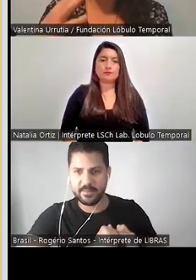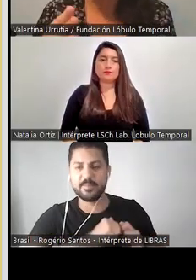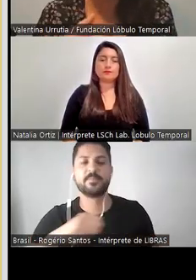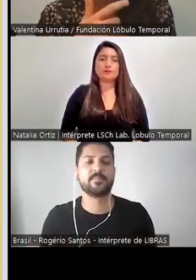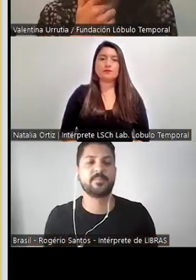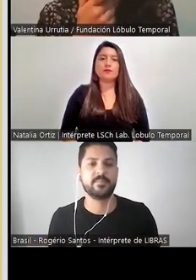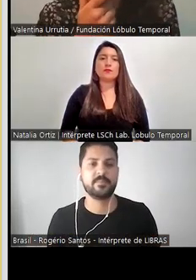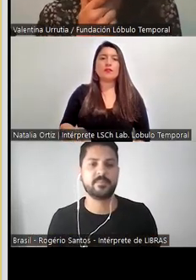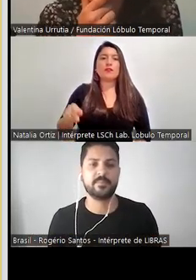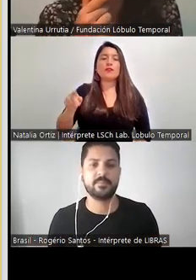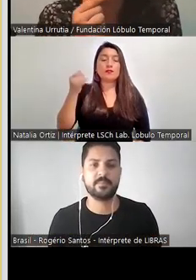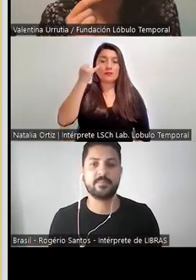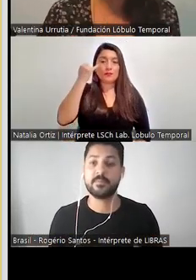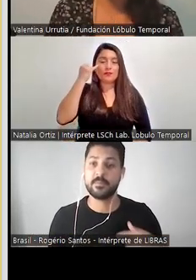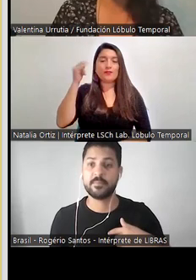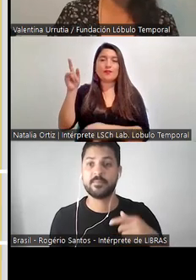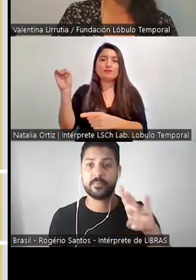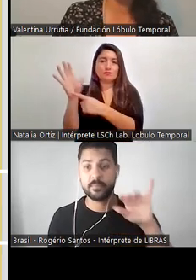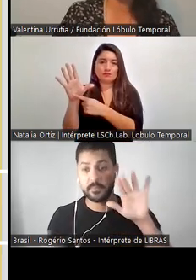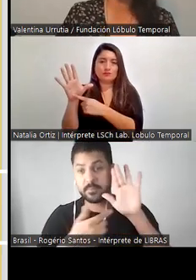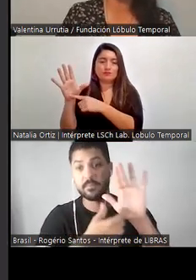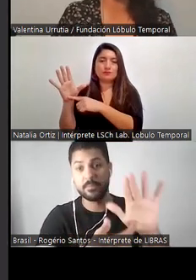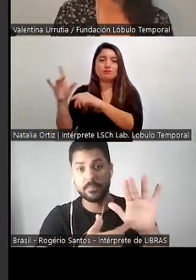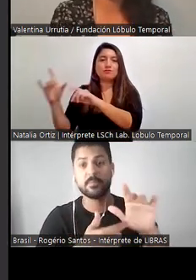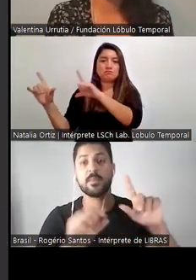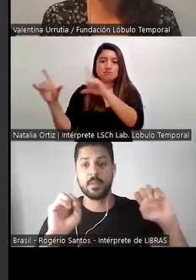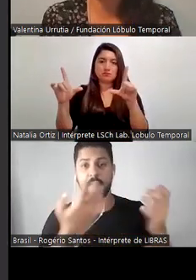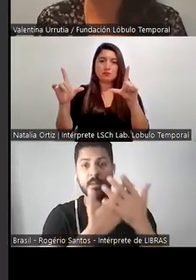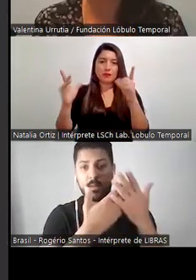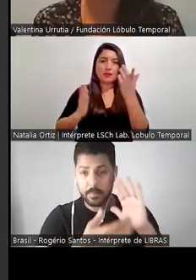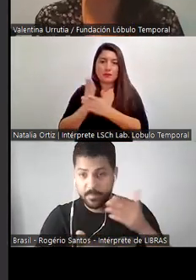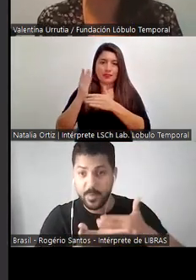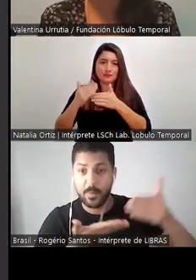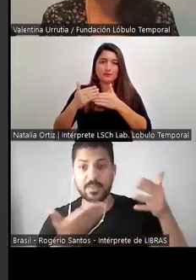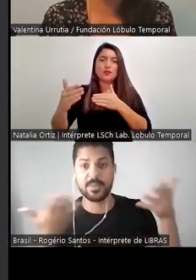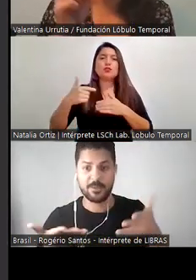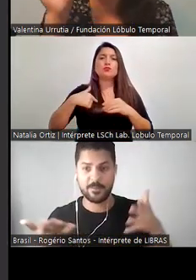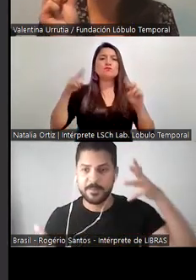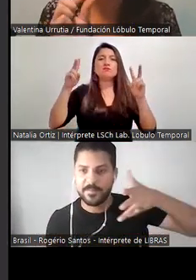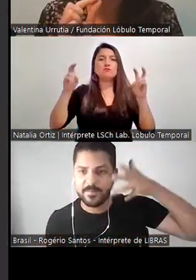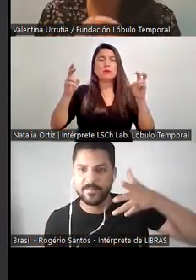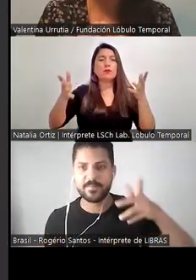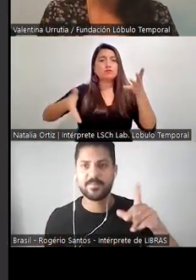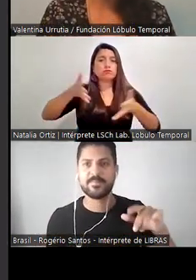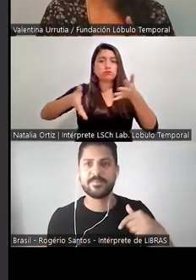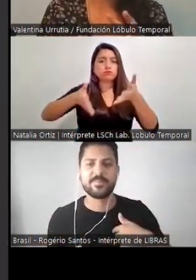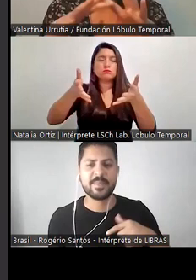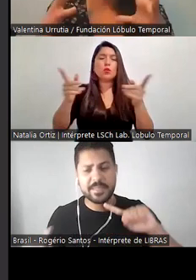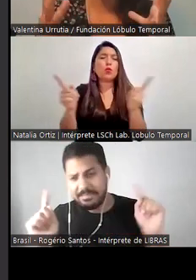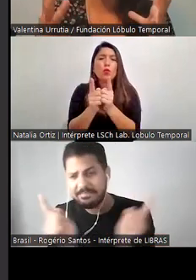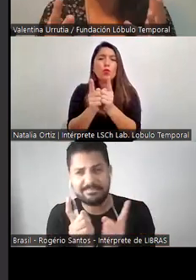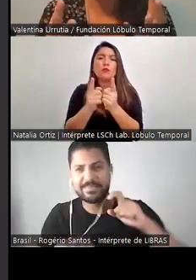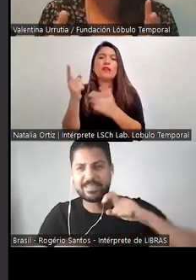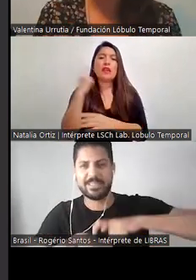Ahí Vivi va a presentar el PPT, ¿verdad? Para que podamos comenzar. Yo les voy a hablar muy brevemente y en términos